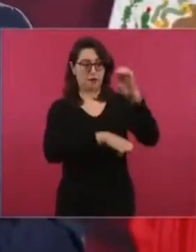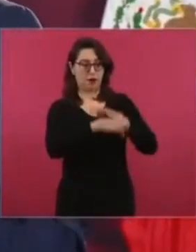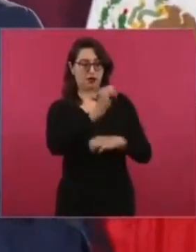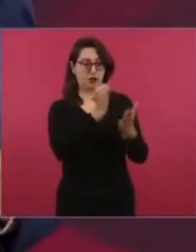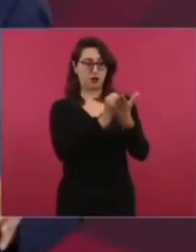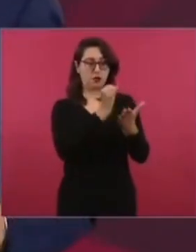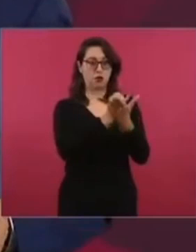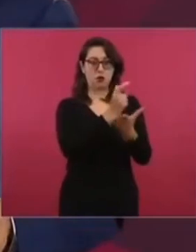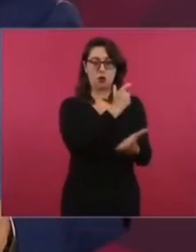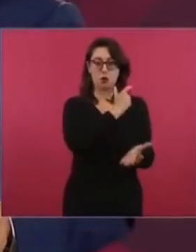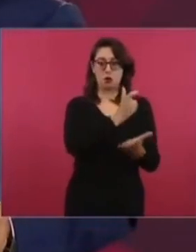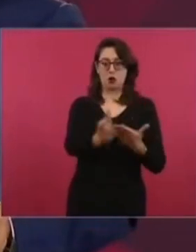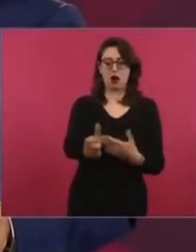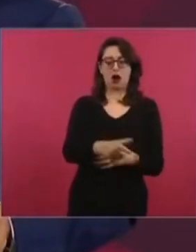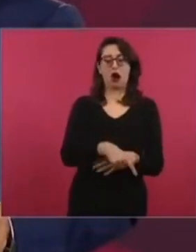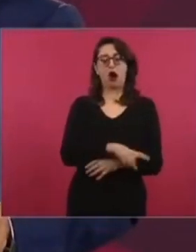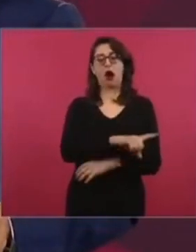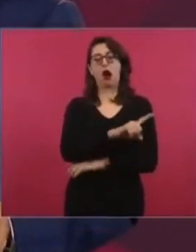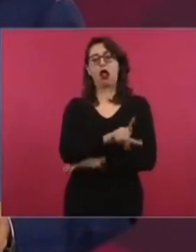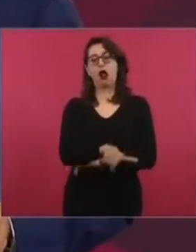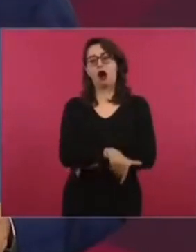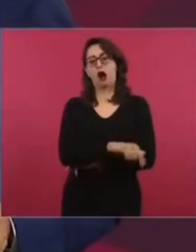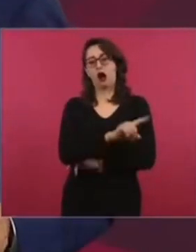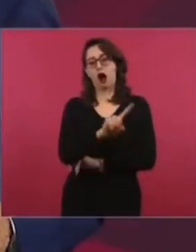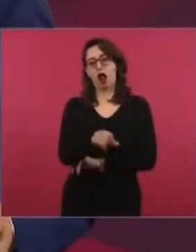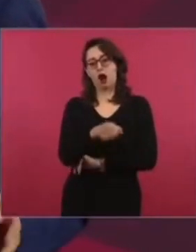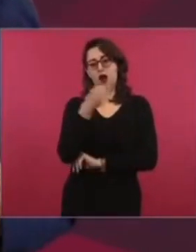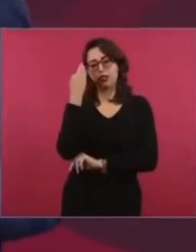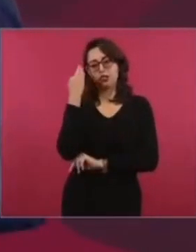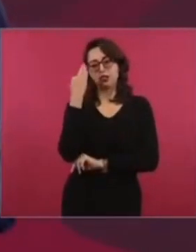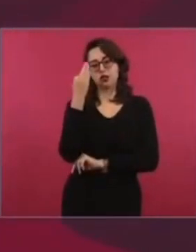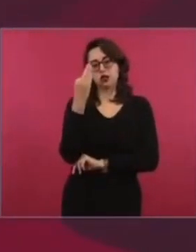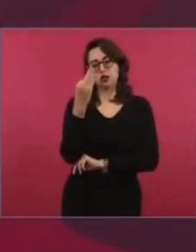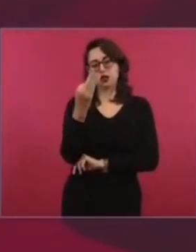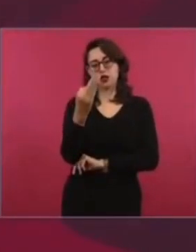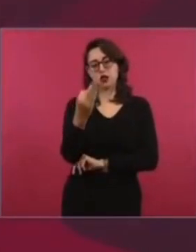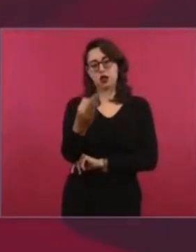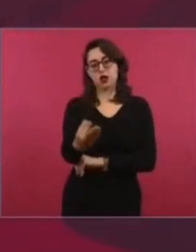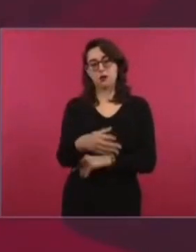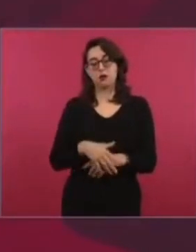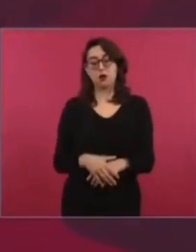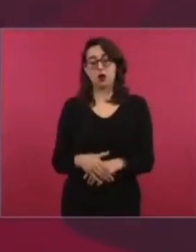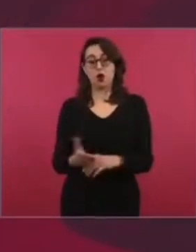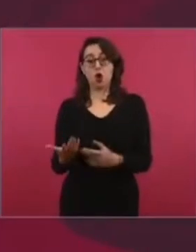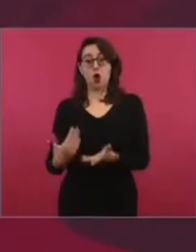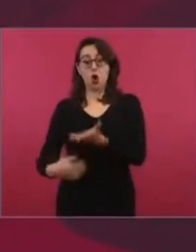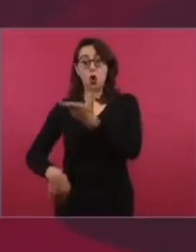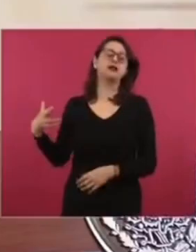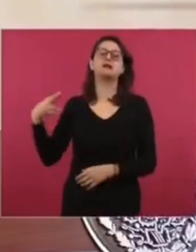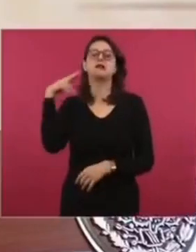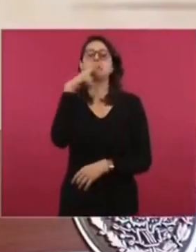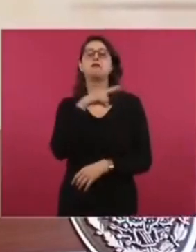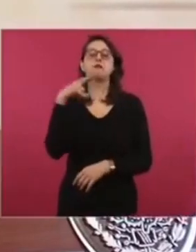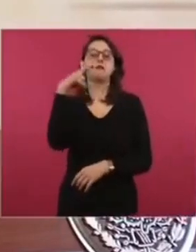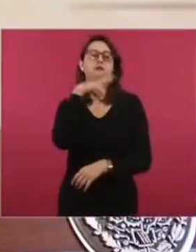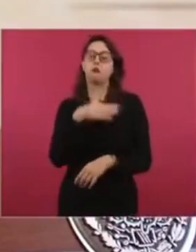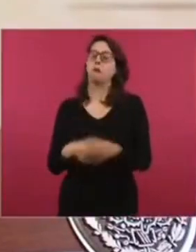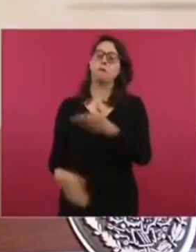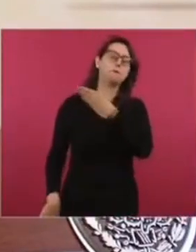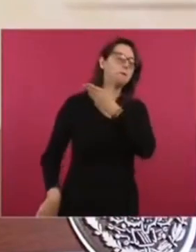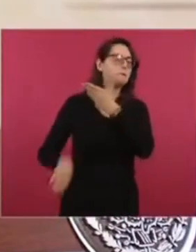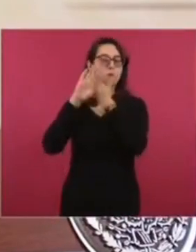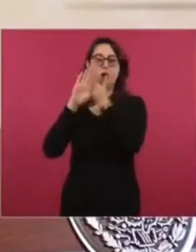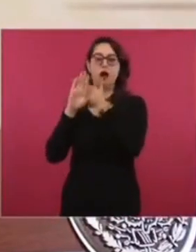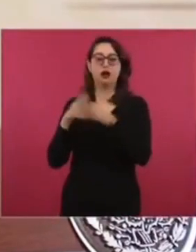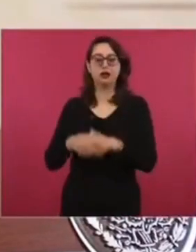no se miden con la misma vara en este caso como se trata de proteger un